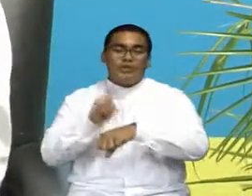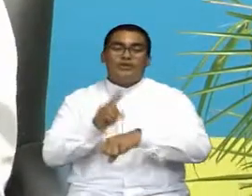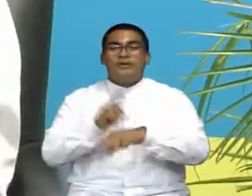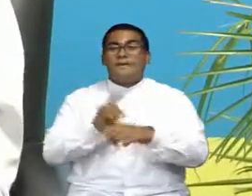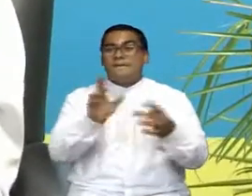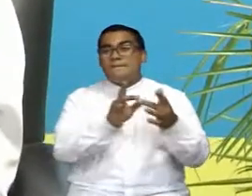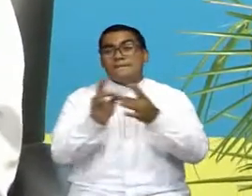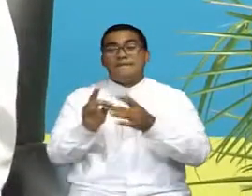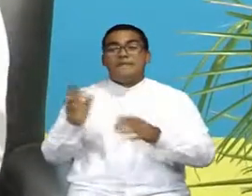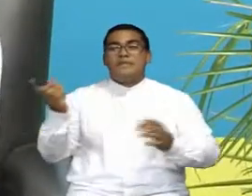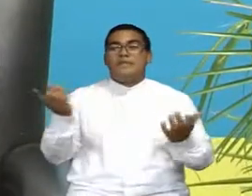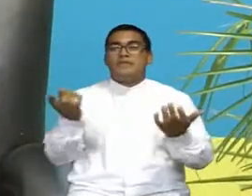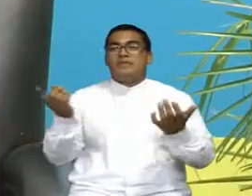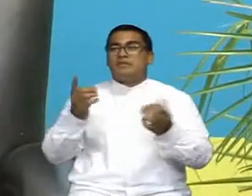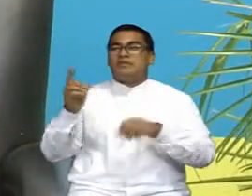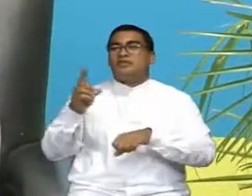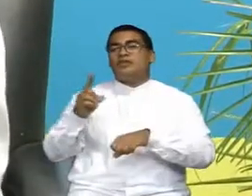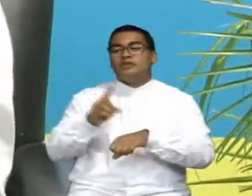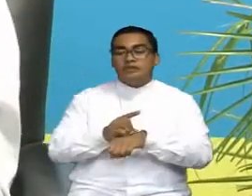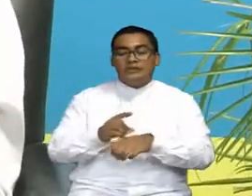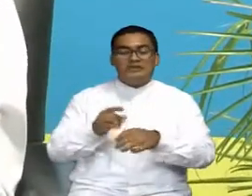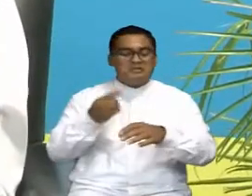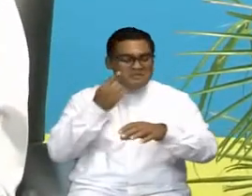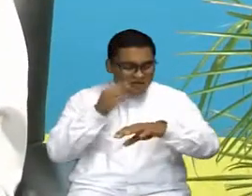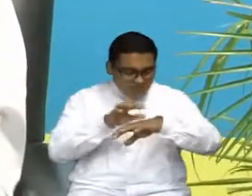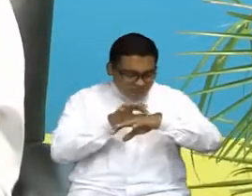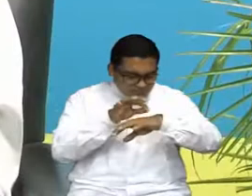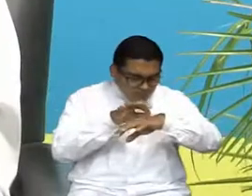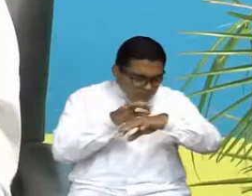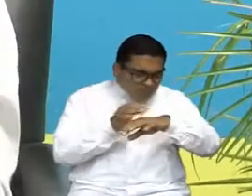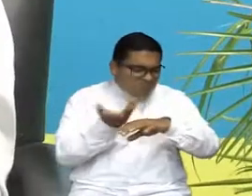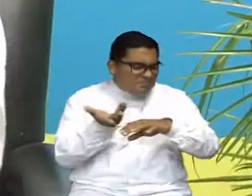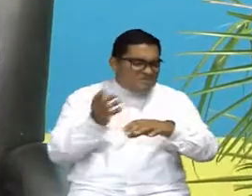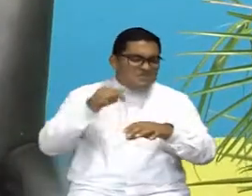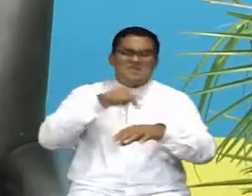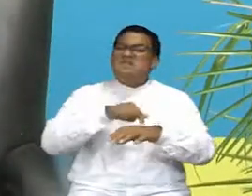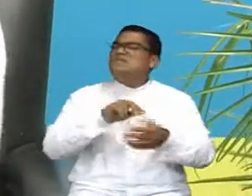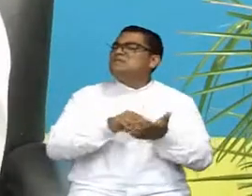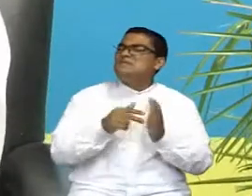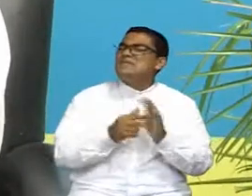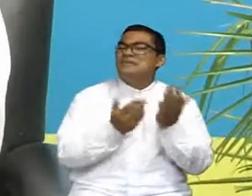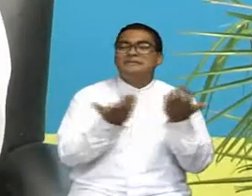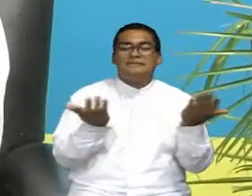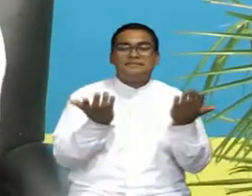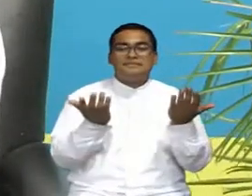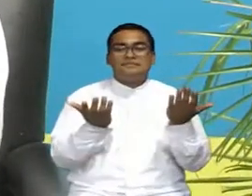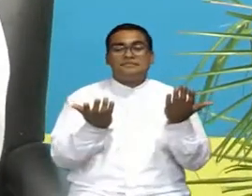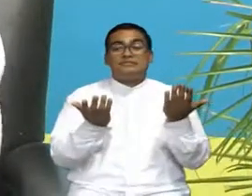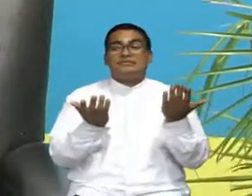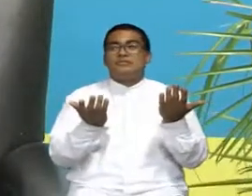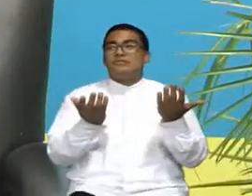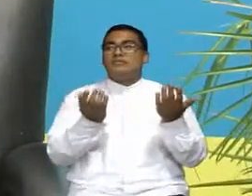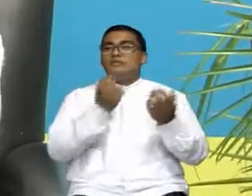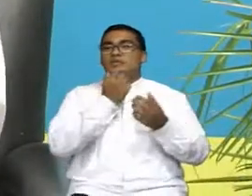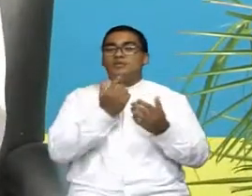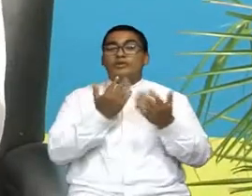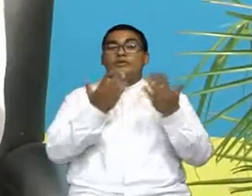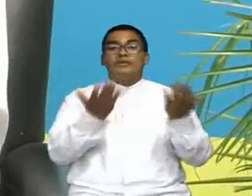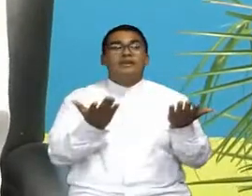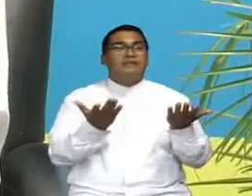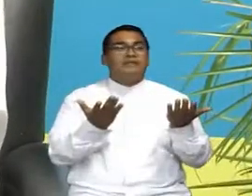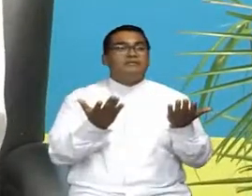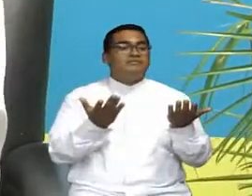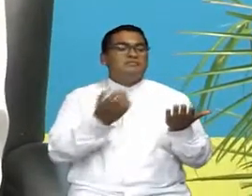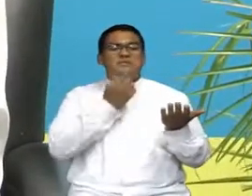médico general, al internista o al dermatólogo, que son los que los pueden ver, porque entonces tenemos que buscar qué fue lo que